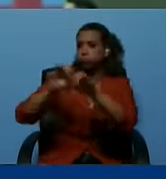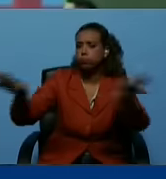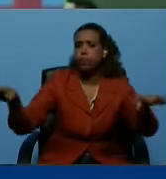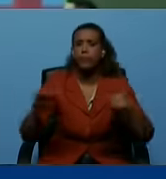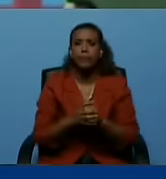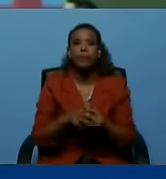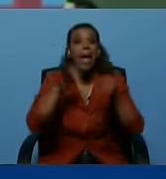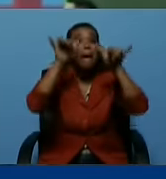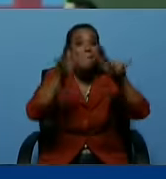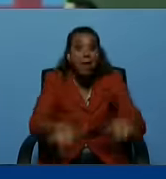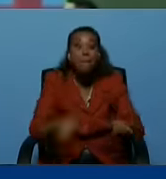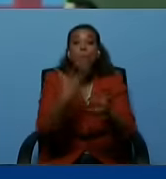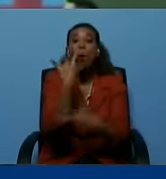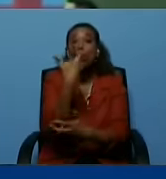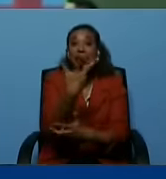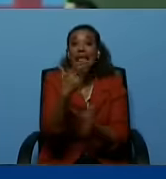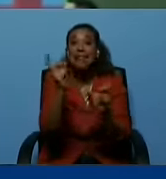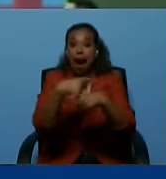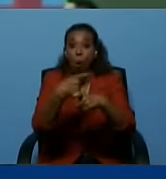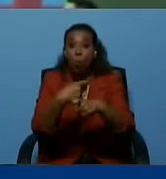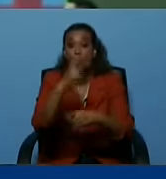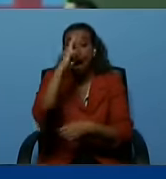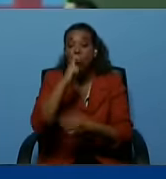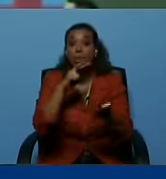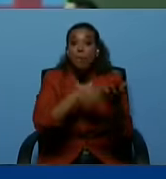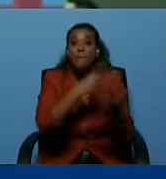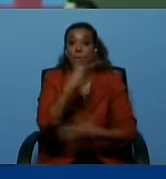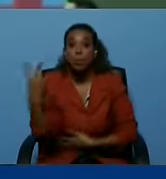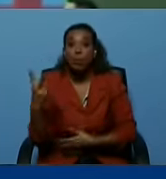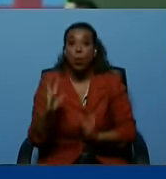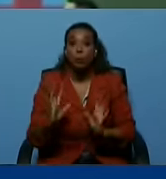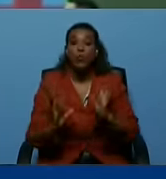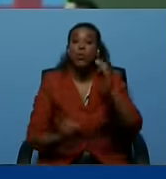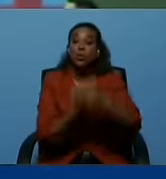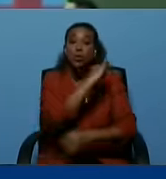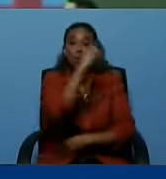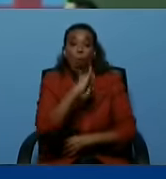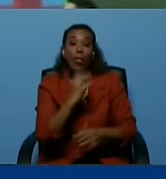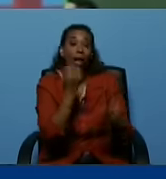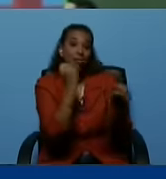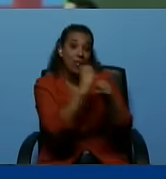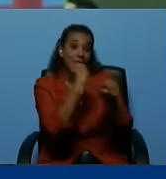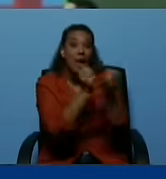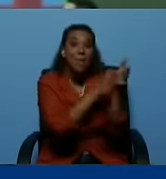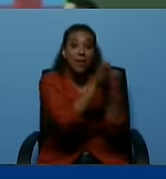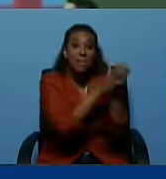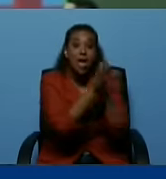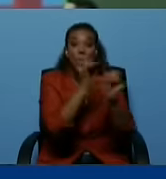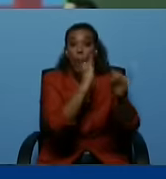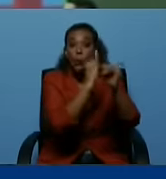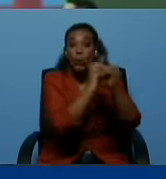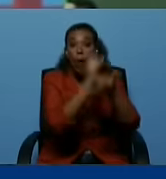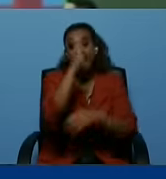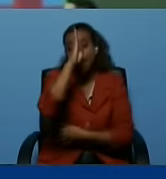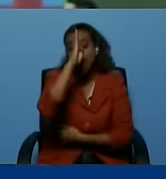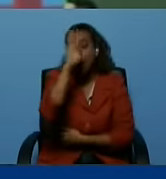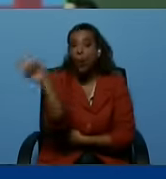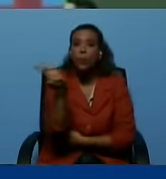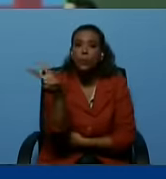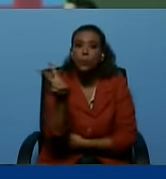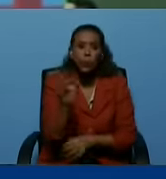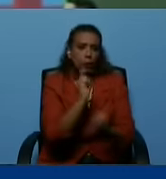El mismo 3 de agosto de 2022, creación de las zonas de emprendimiento digital con el Banco de Venezuela.